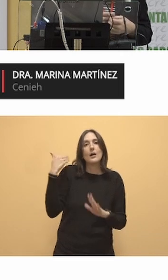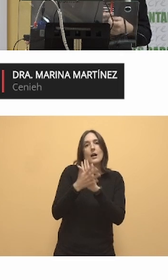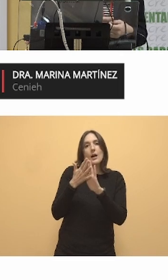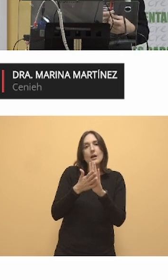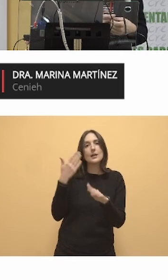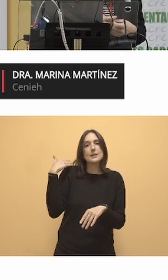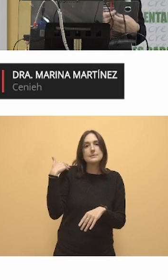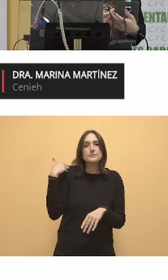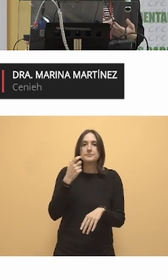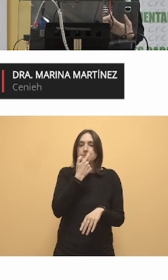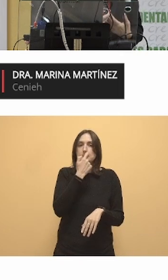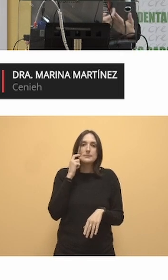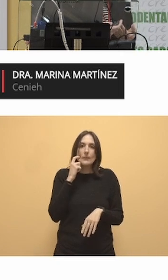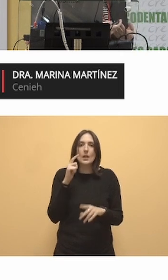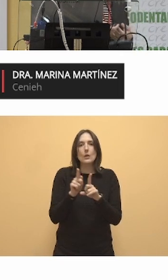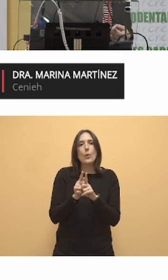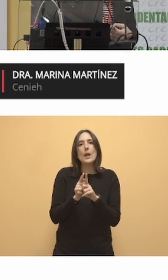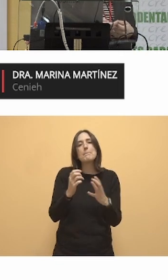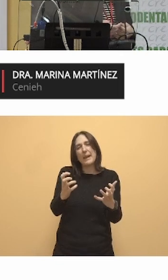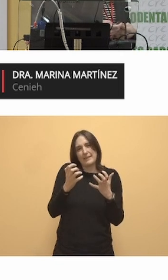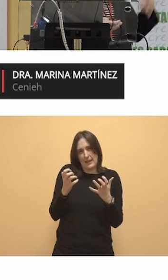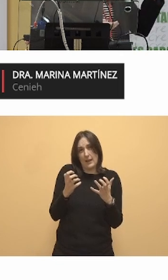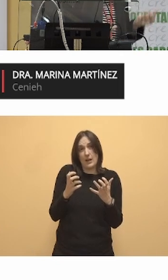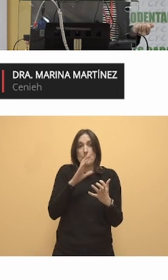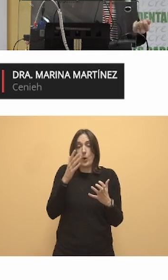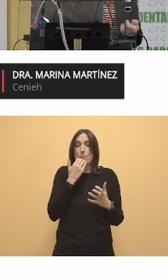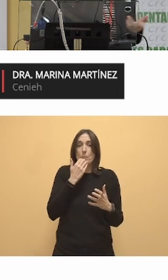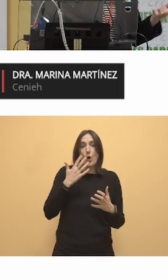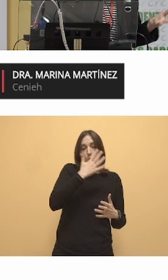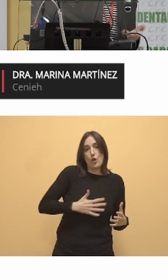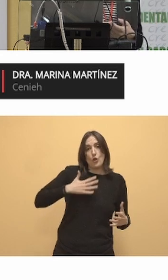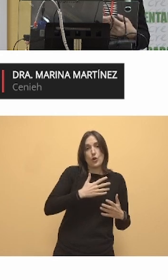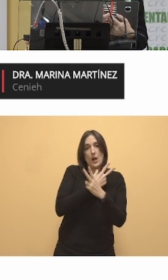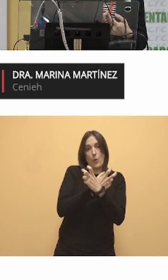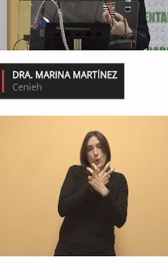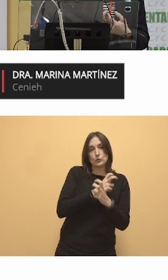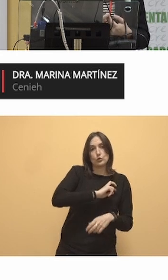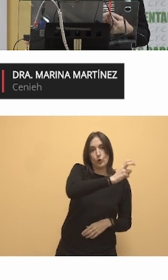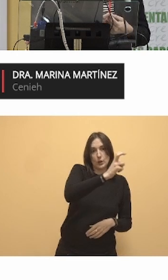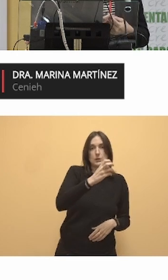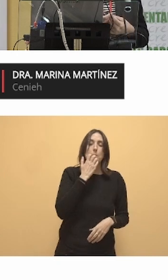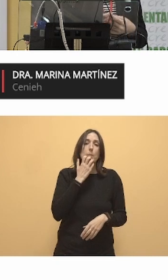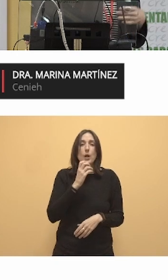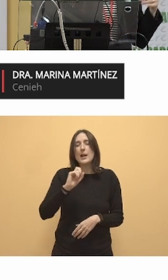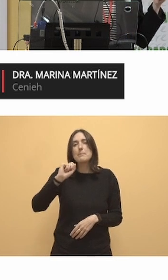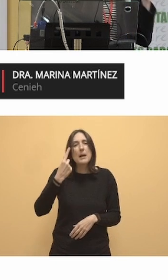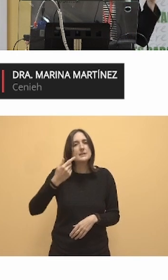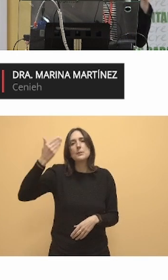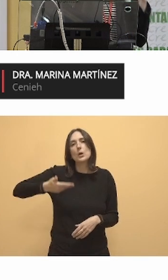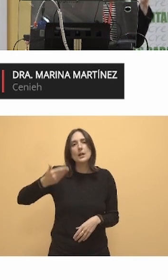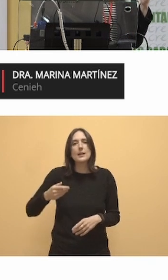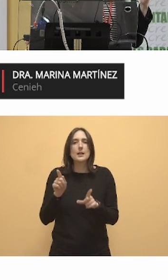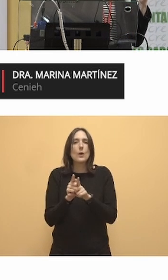nos proporcionan o tienen unas ventajas significativas frente a otras partes esqueléticas y entre ellas la más importante es la